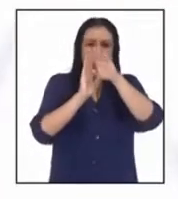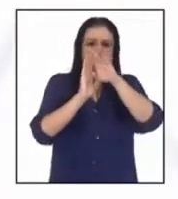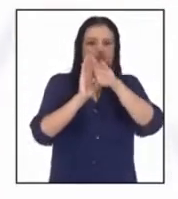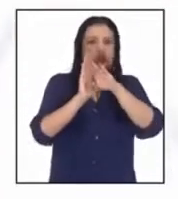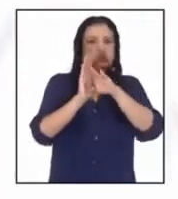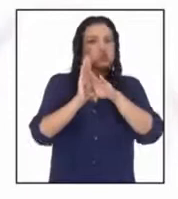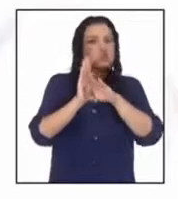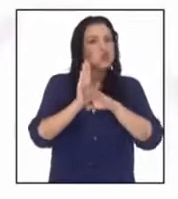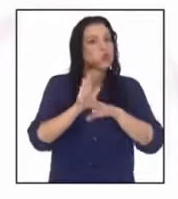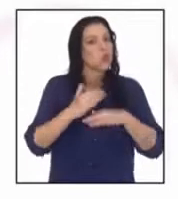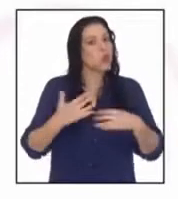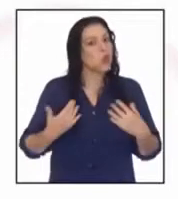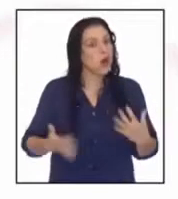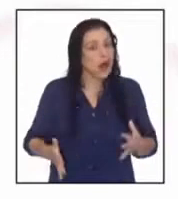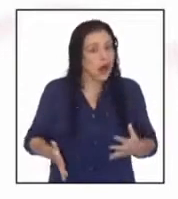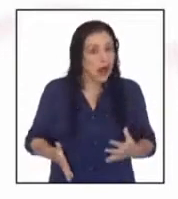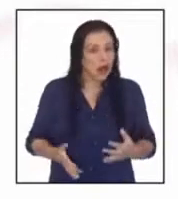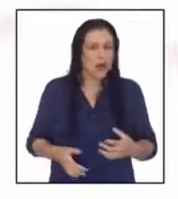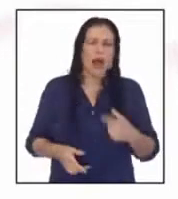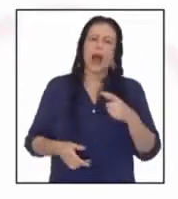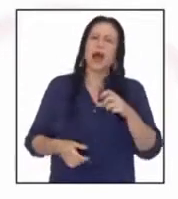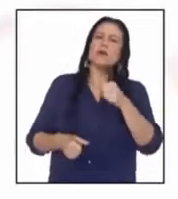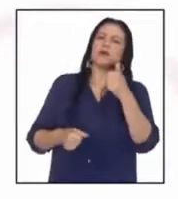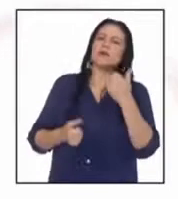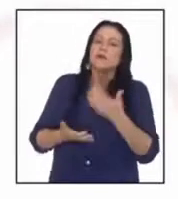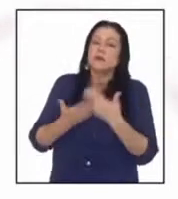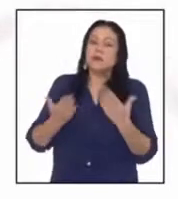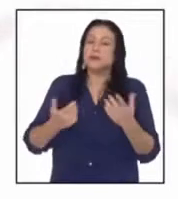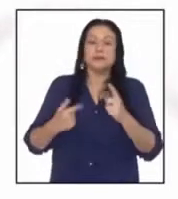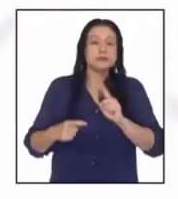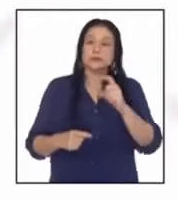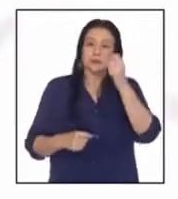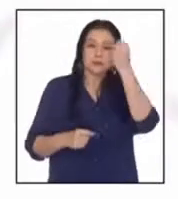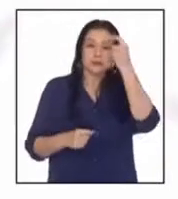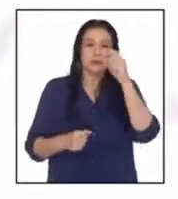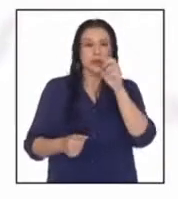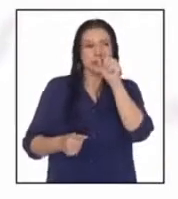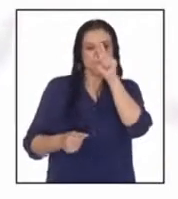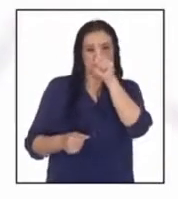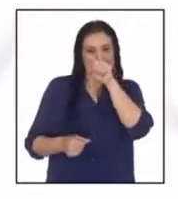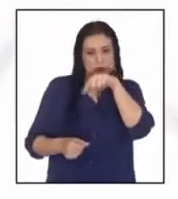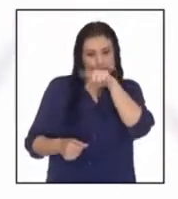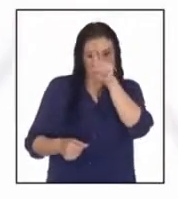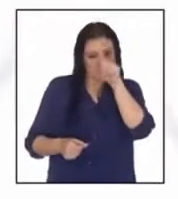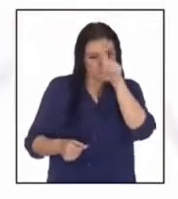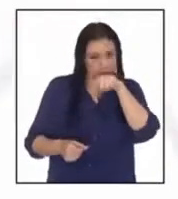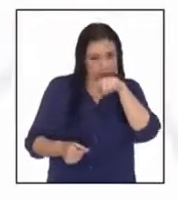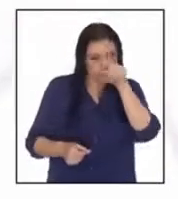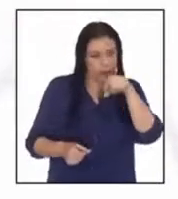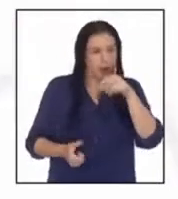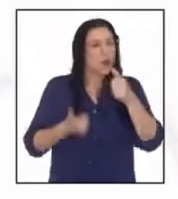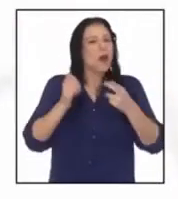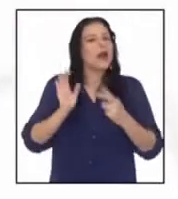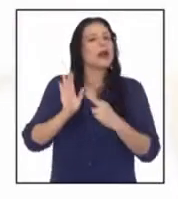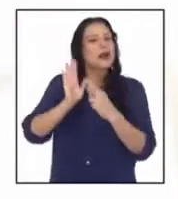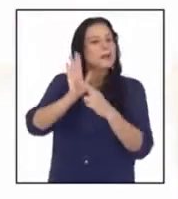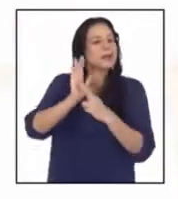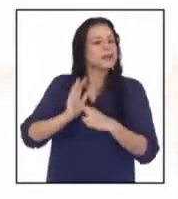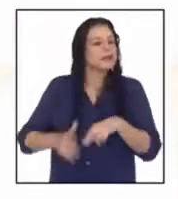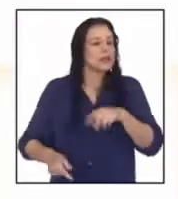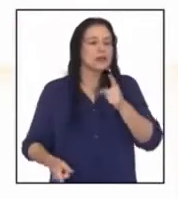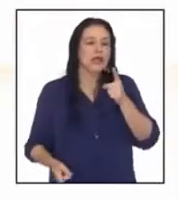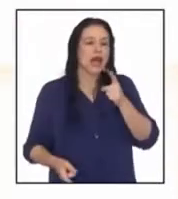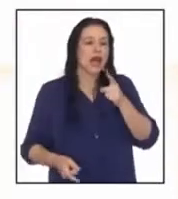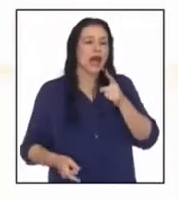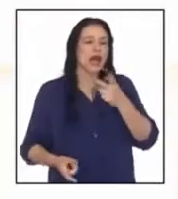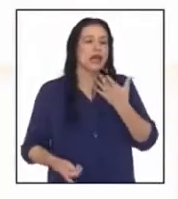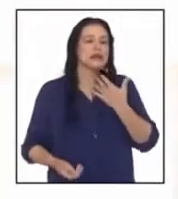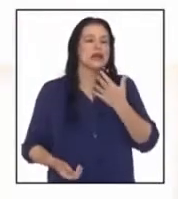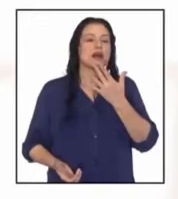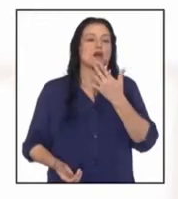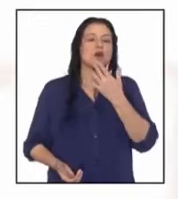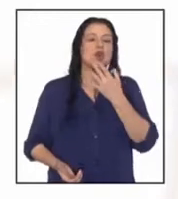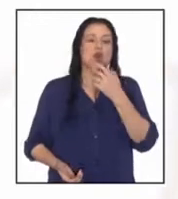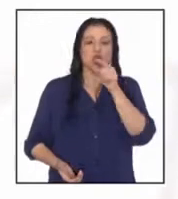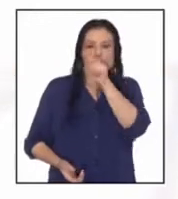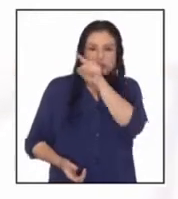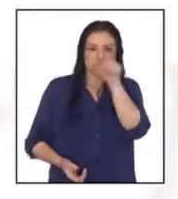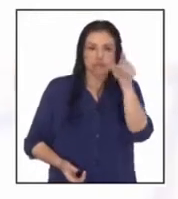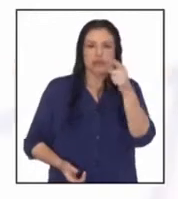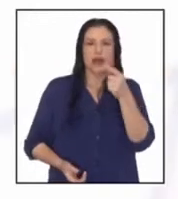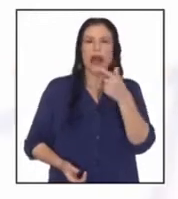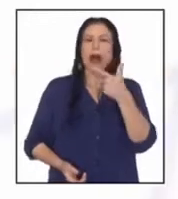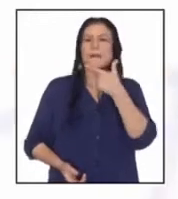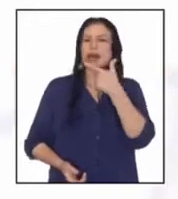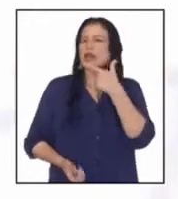disminuyeron. Profesora Brenda, hay algo más que no alcanzo a entender en este gráfico estadístico. ¿Qué representa aquella línea horizontal de color amarillo?